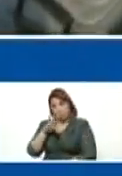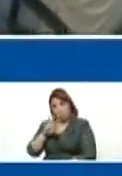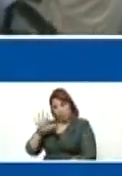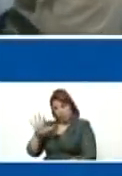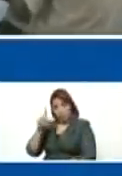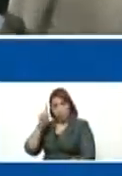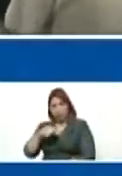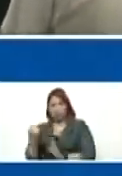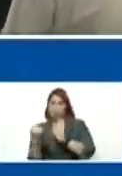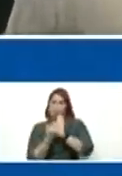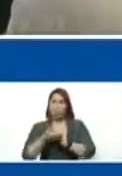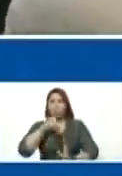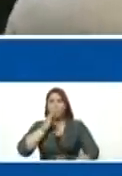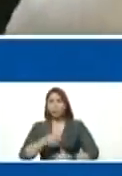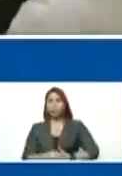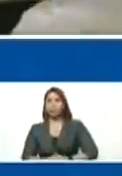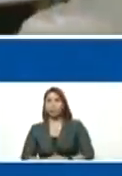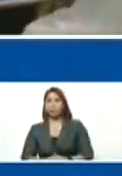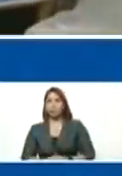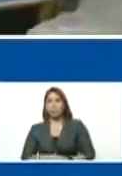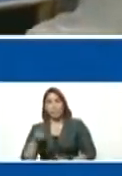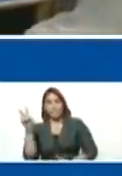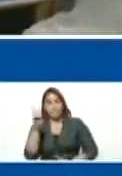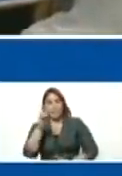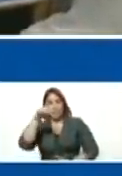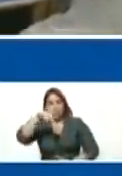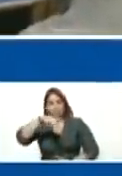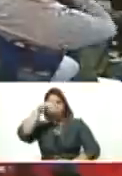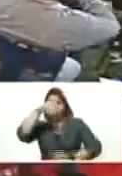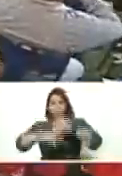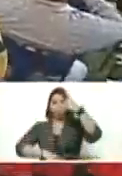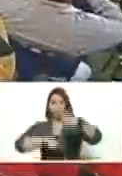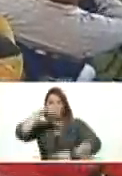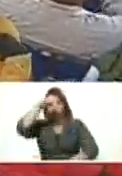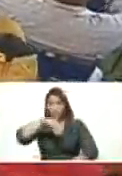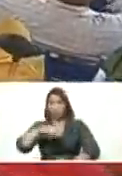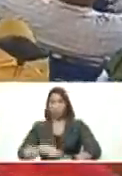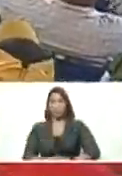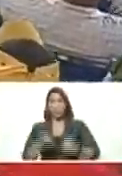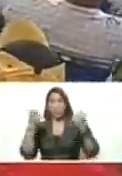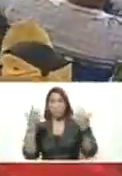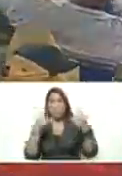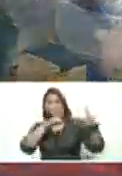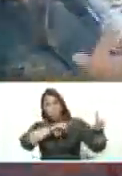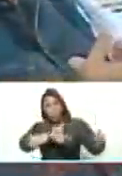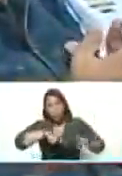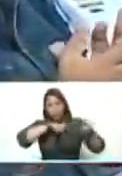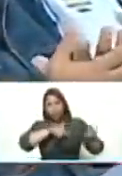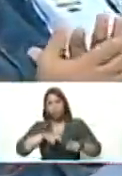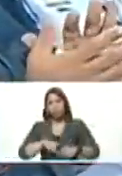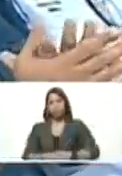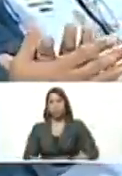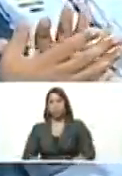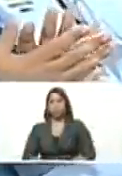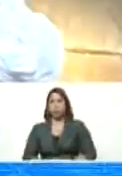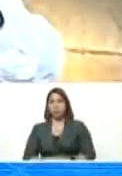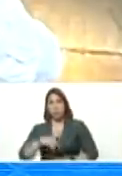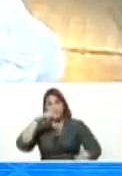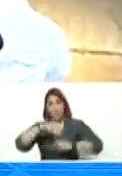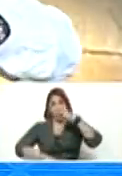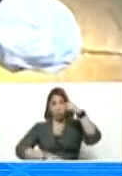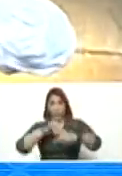345 marcas de café venezolanos, producidas por manos campesinas, producidas